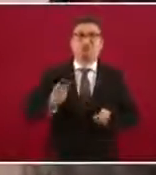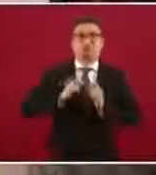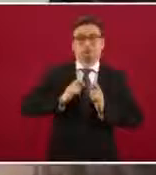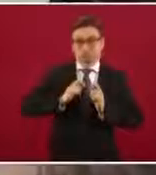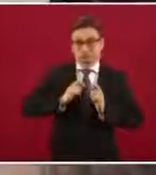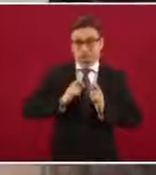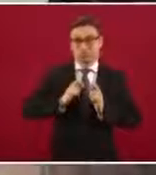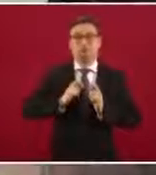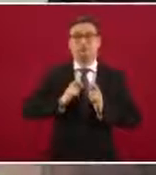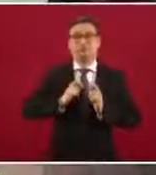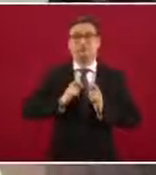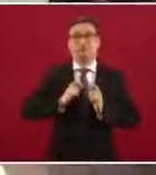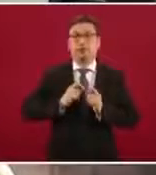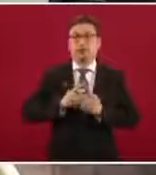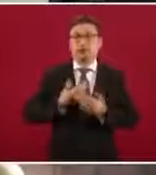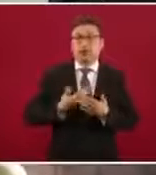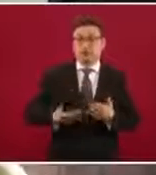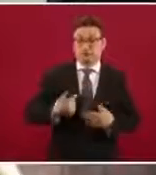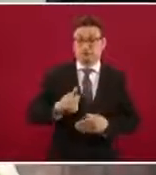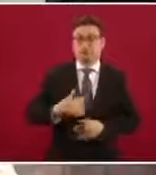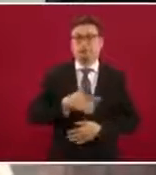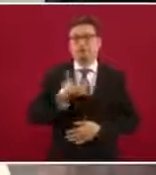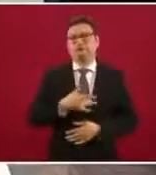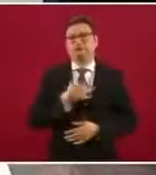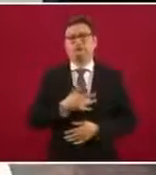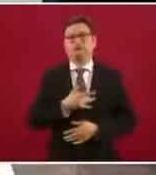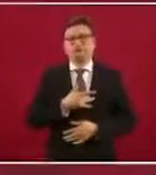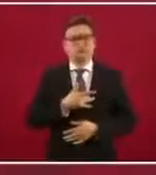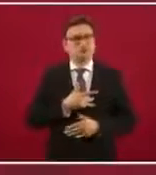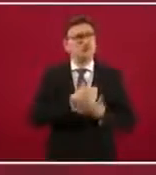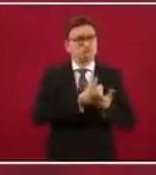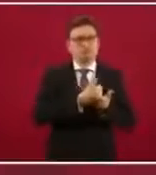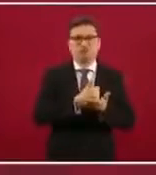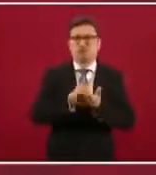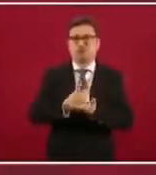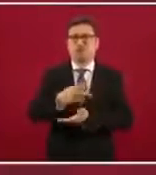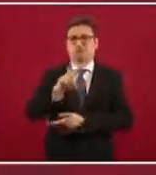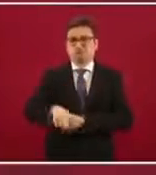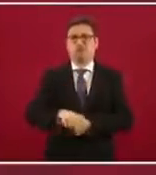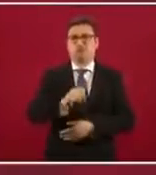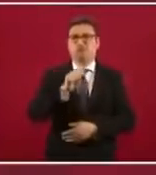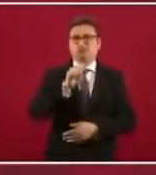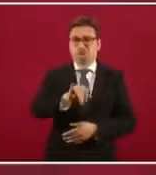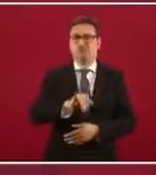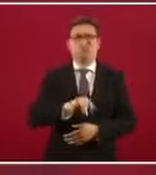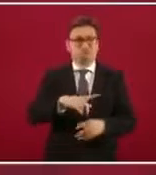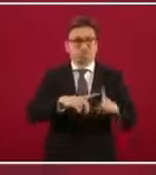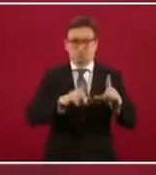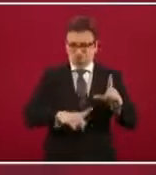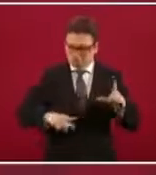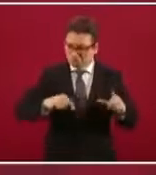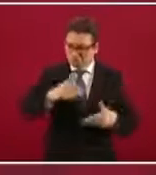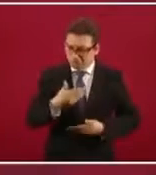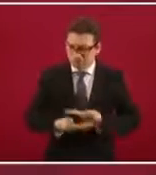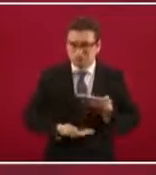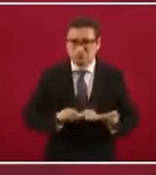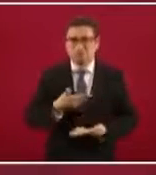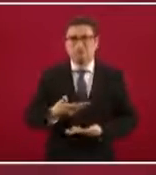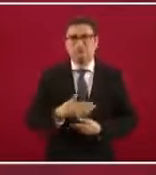Y siento que estamos ayudando al país, que estoy sirviendo a México.